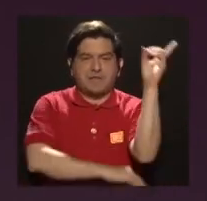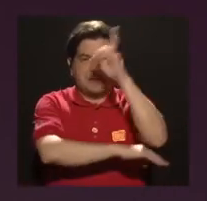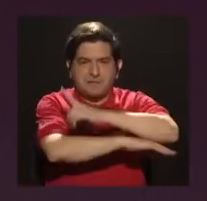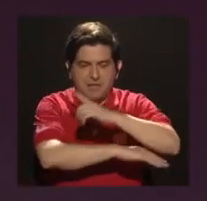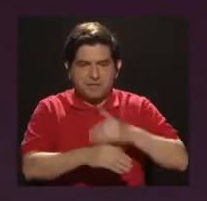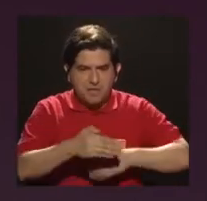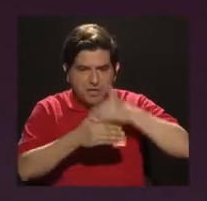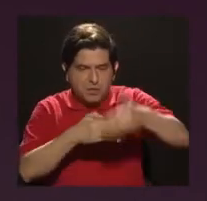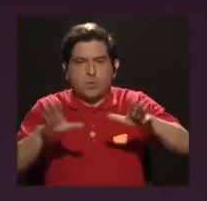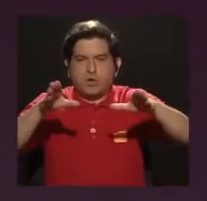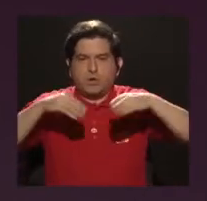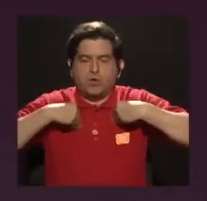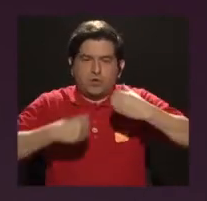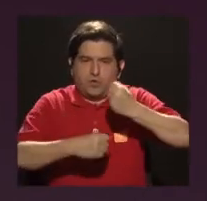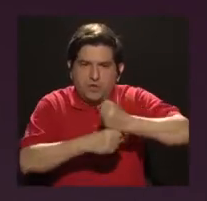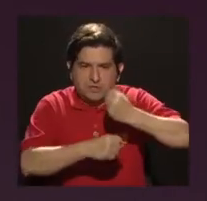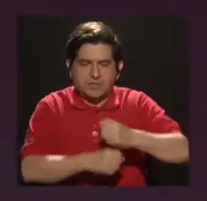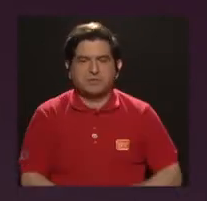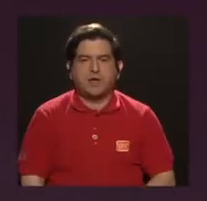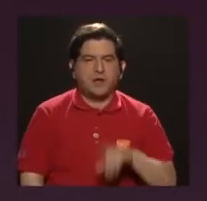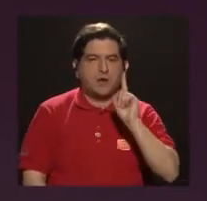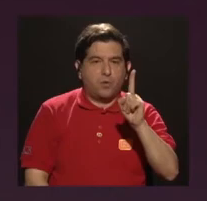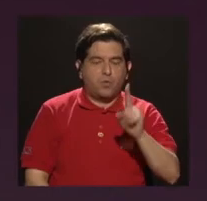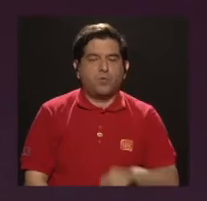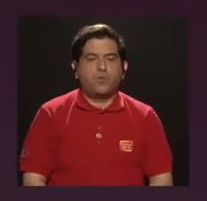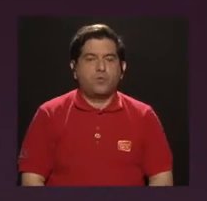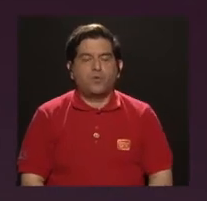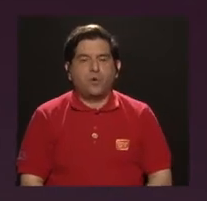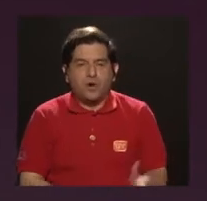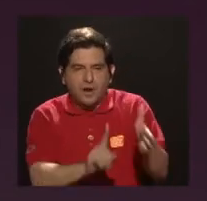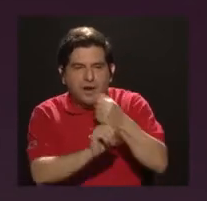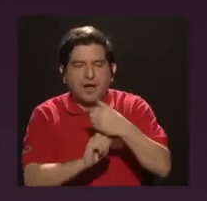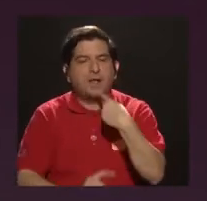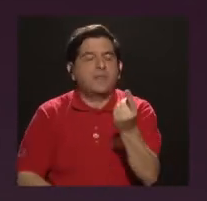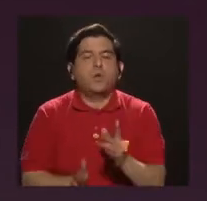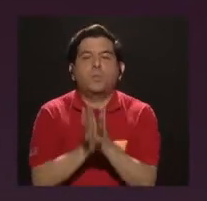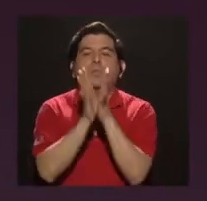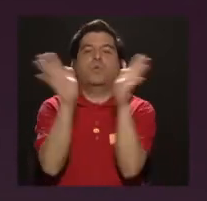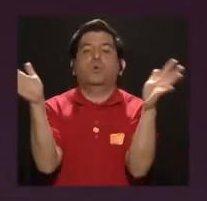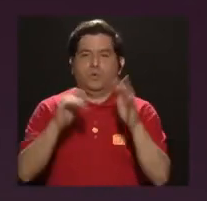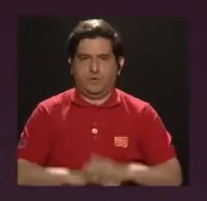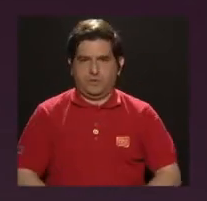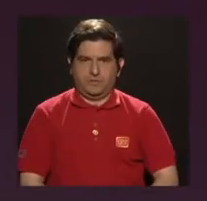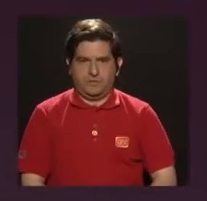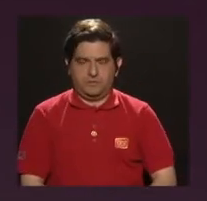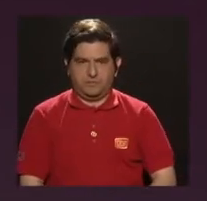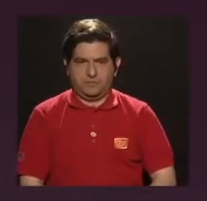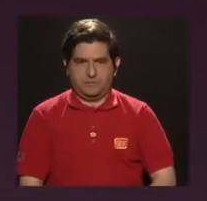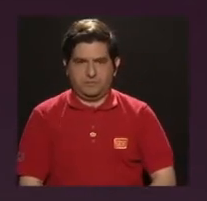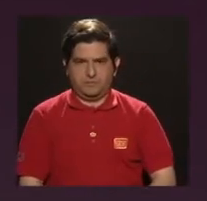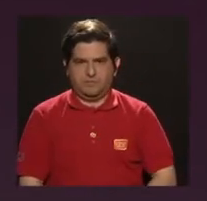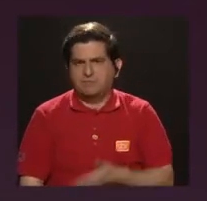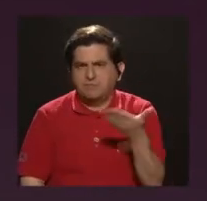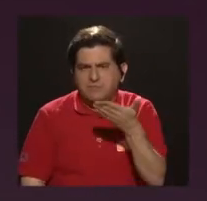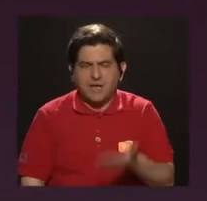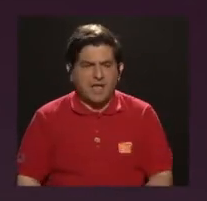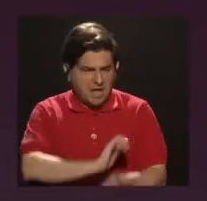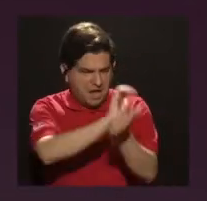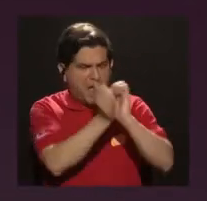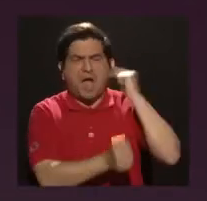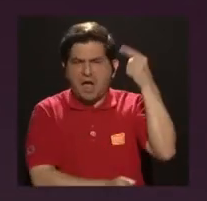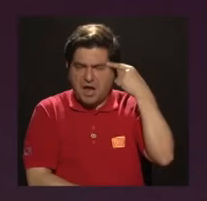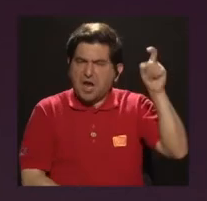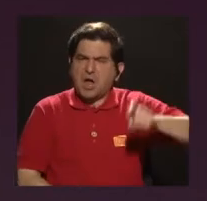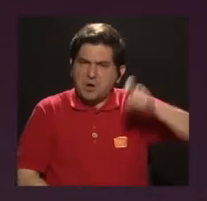de haber asumido el cargo uno de ellos porque manifestó públicamente que había que había que cambiar de gobierno